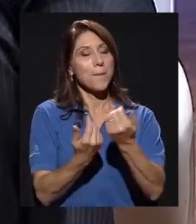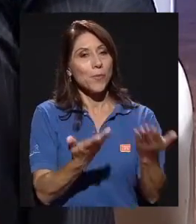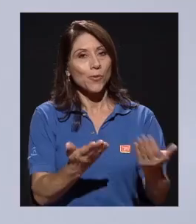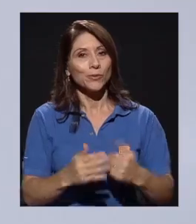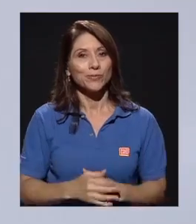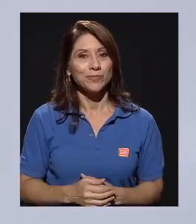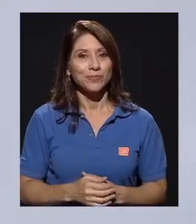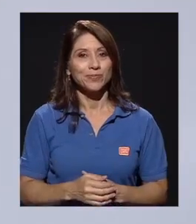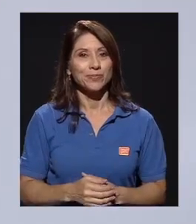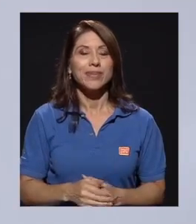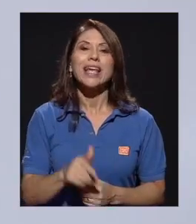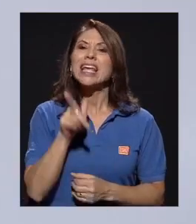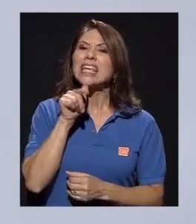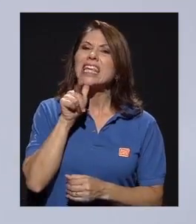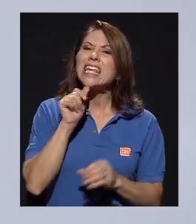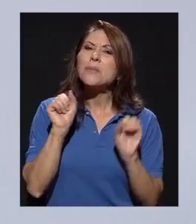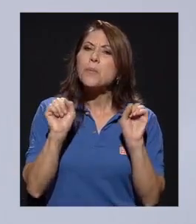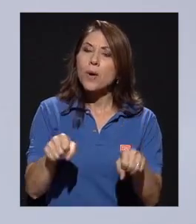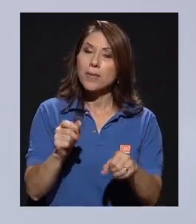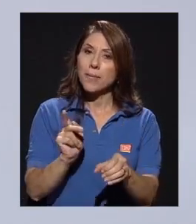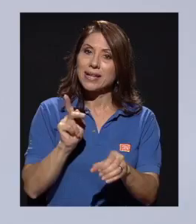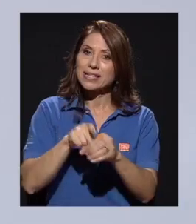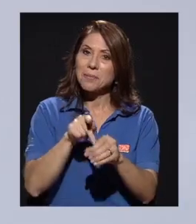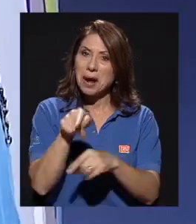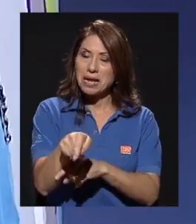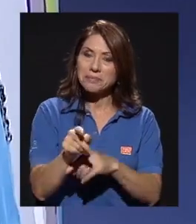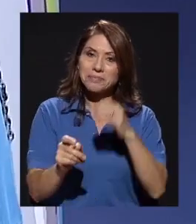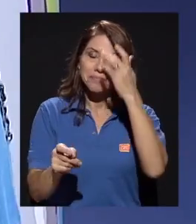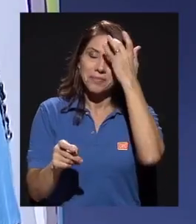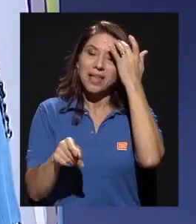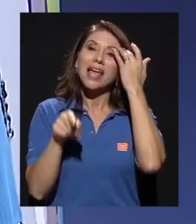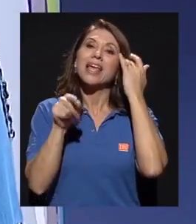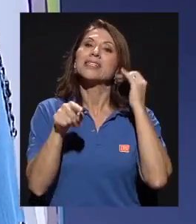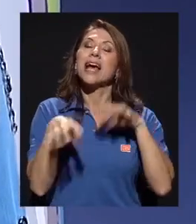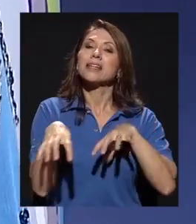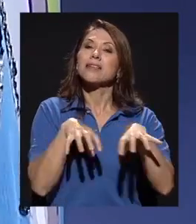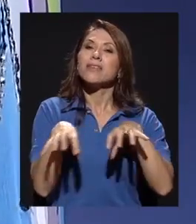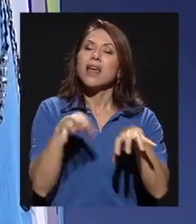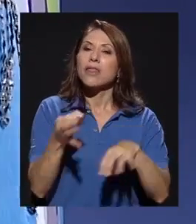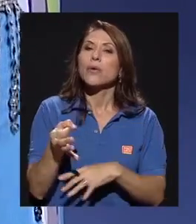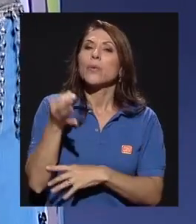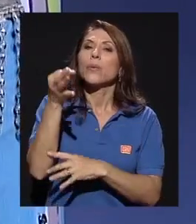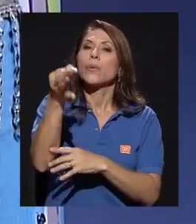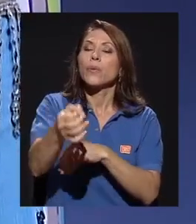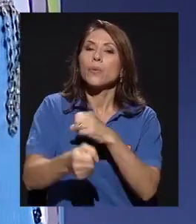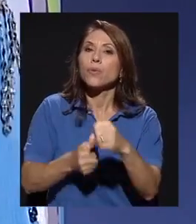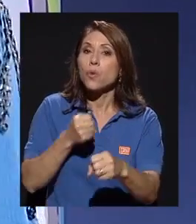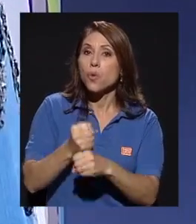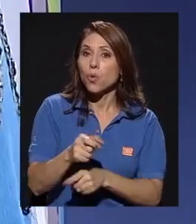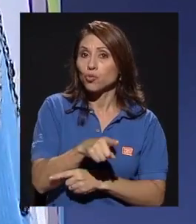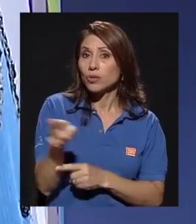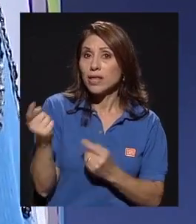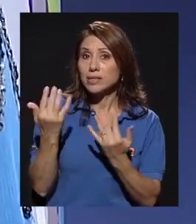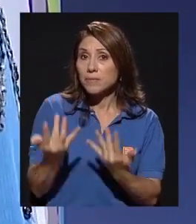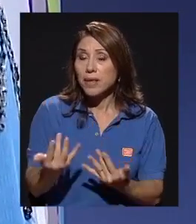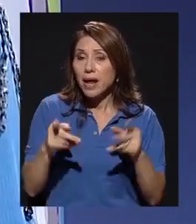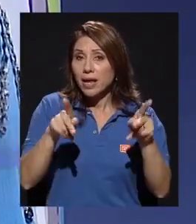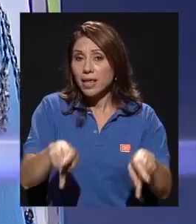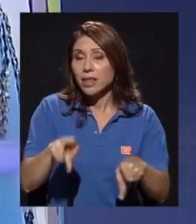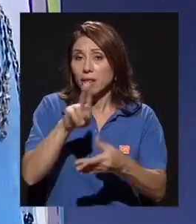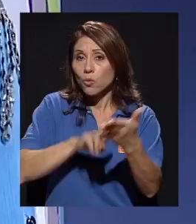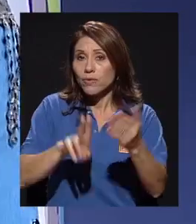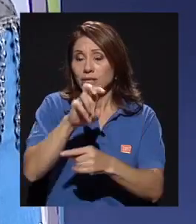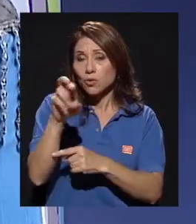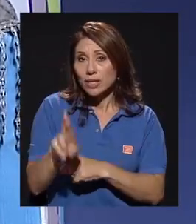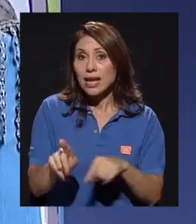tema Quiénes pueden participar Quiénes se pueden acercar a esta actividad no solamente esperarían ustedes gentes de la Universidad de Costa Rica